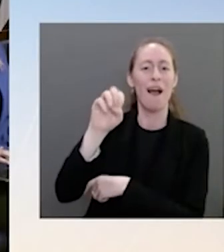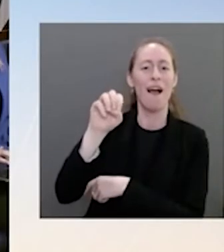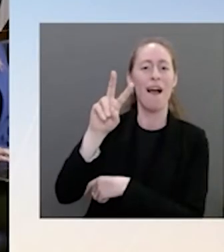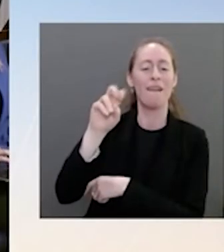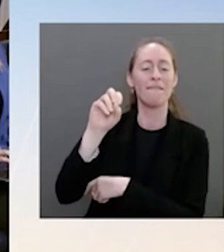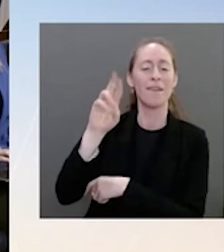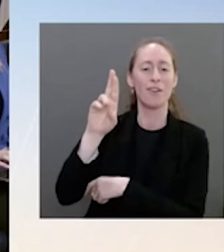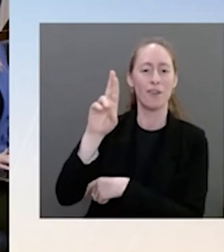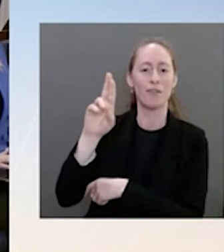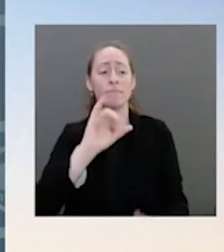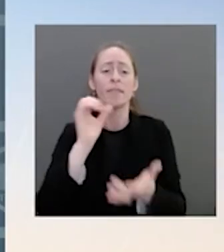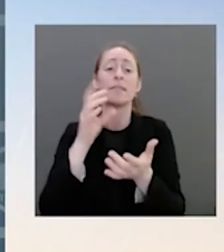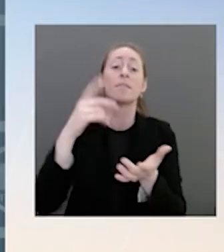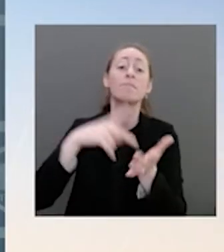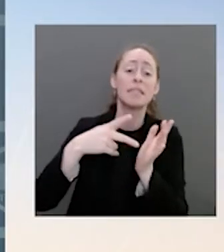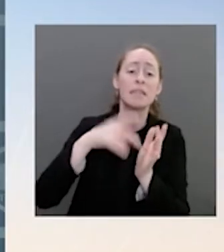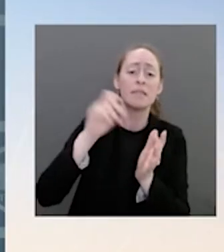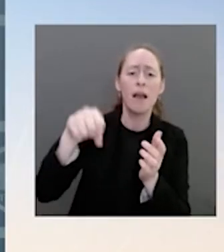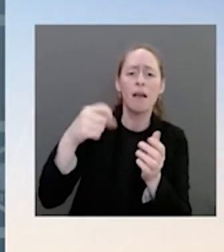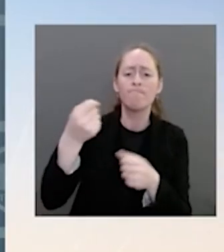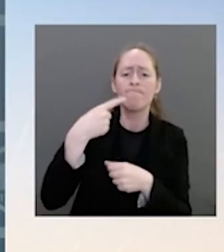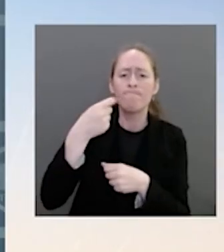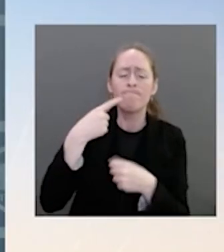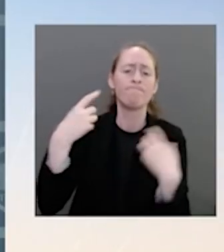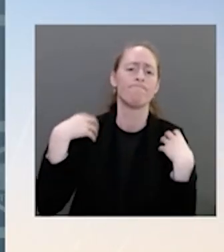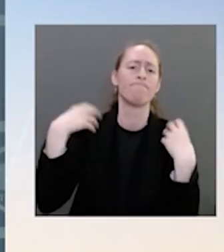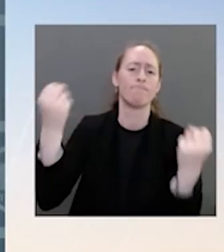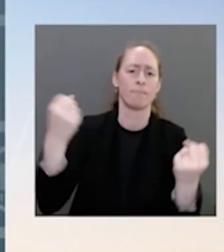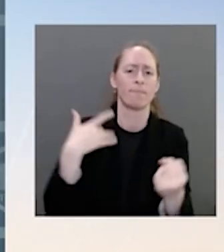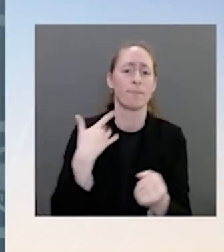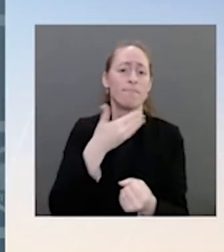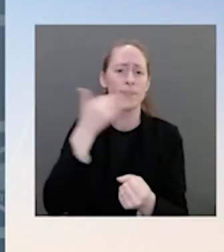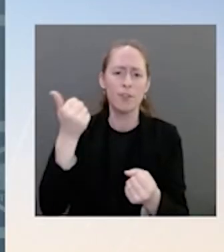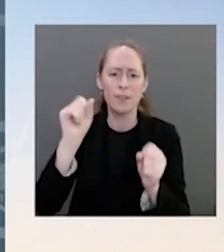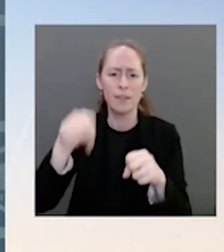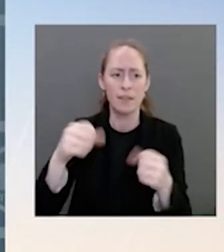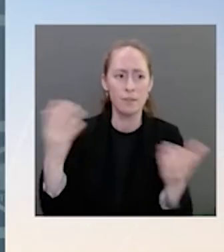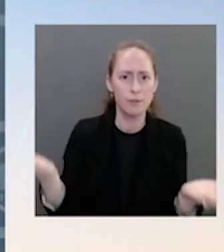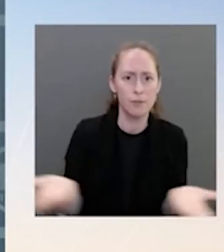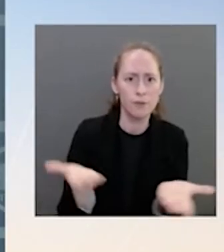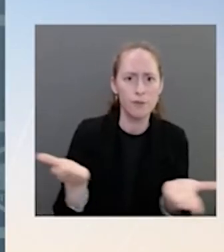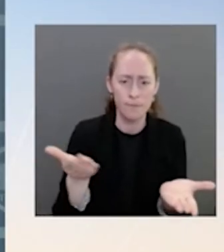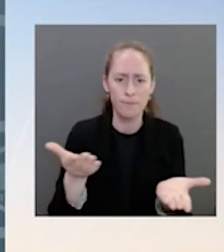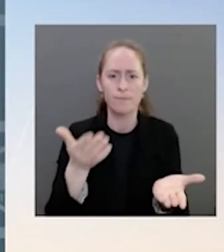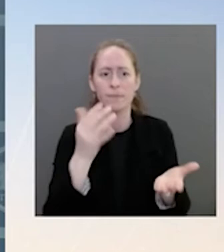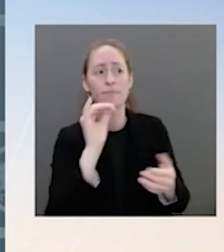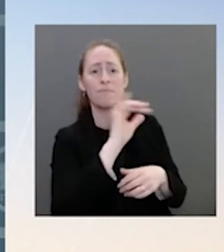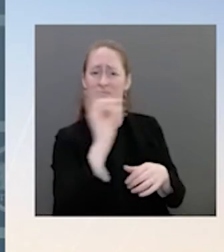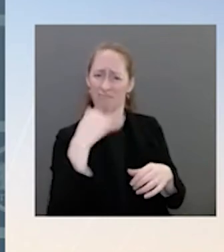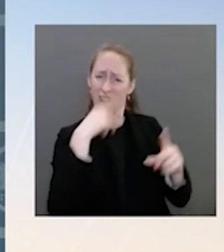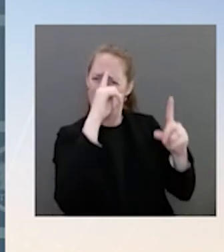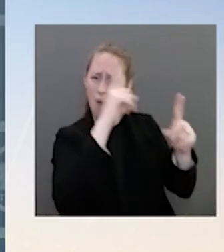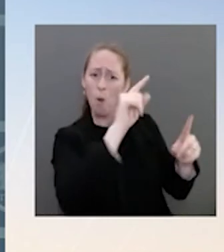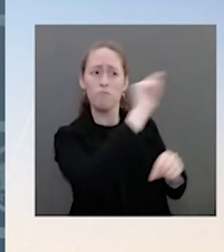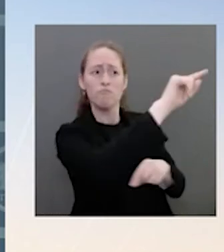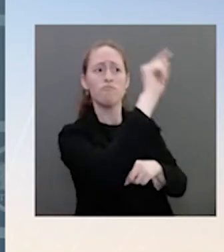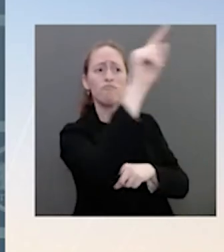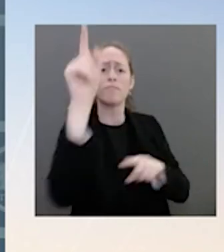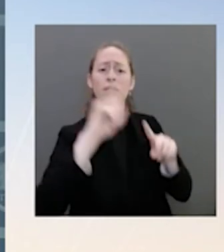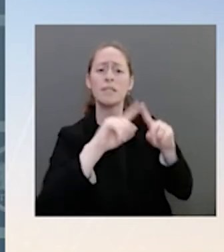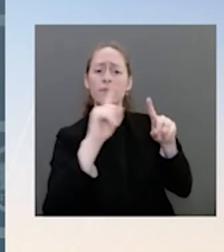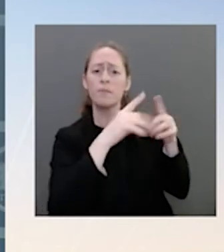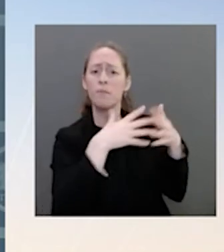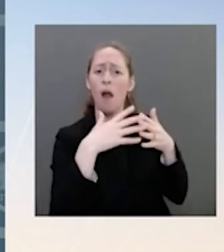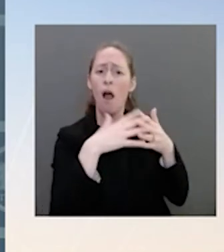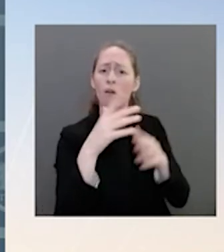se refirió al tema nuestro objetivo es traer a todos los estadounidenses que están detenidos retenidos lejos de sus familias a casa desde el